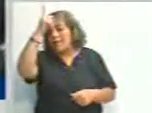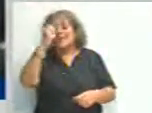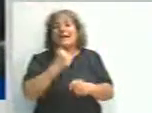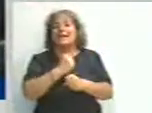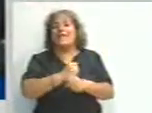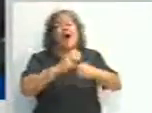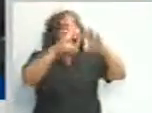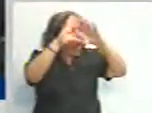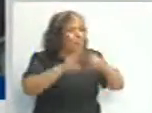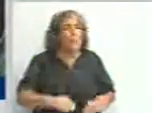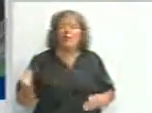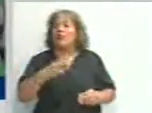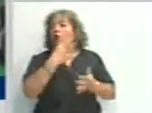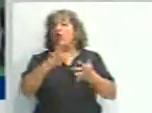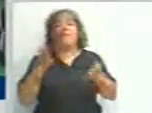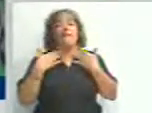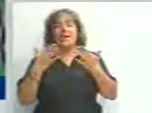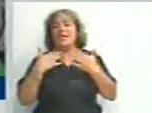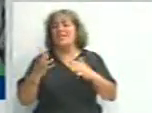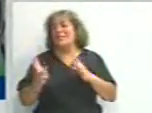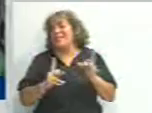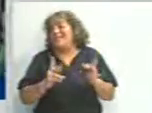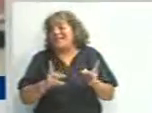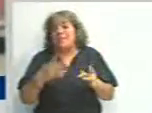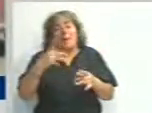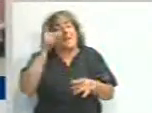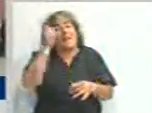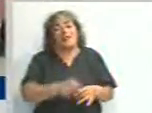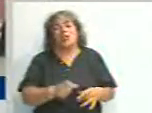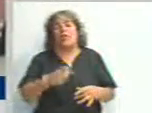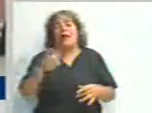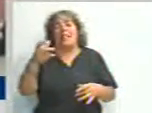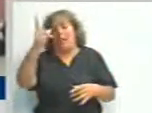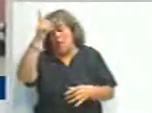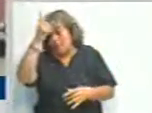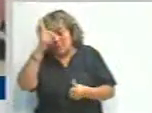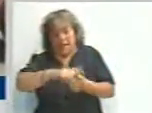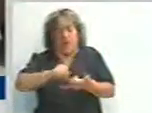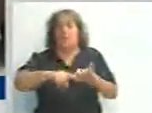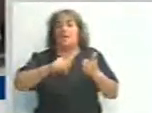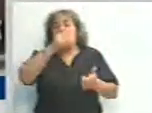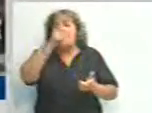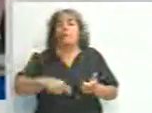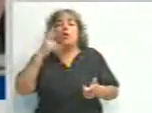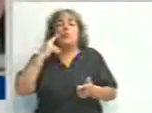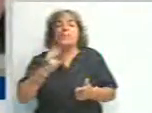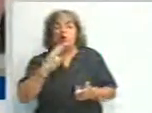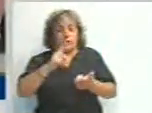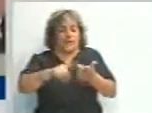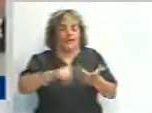el operativo de verano es realmente difícil, porque trabajan personal de comisaría, trabaja personal de 911,